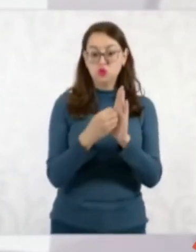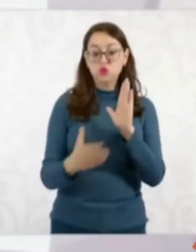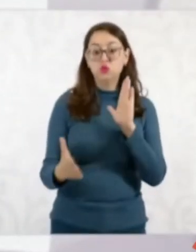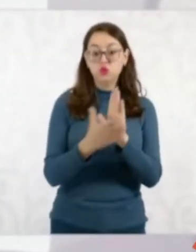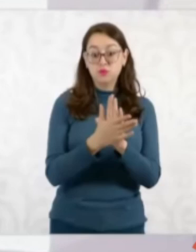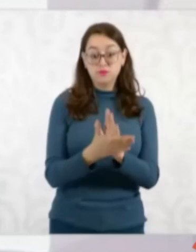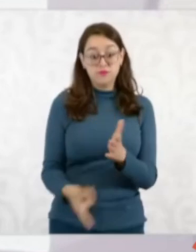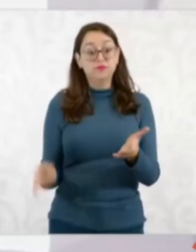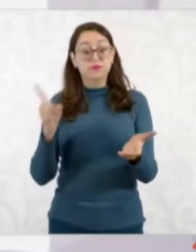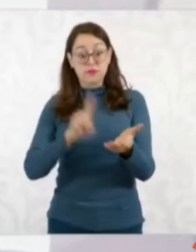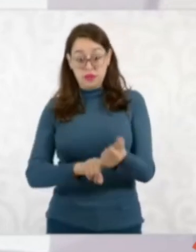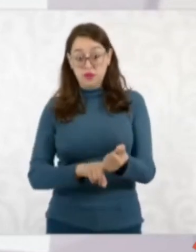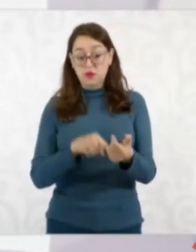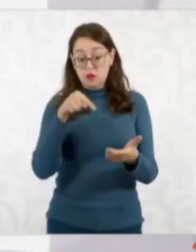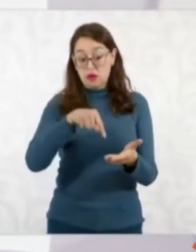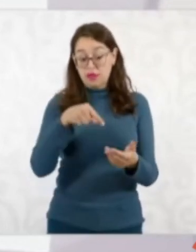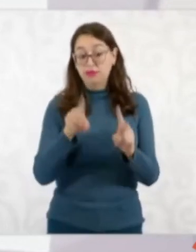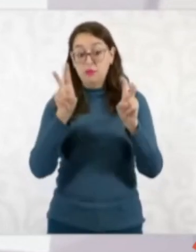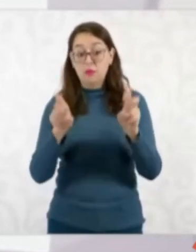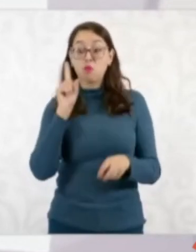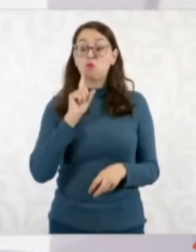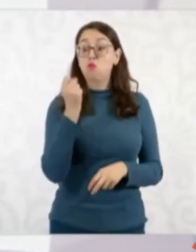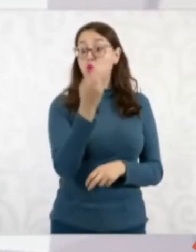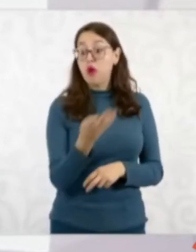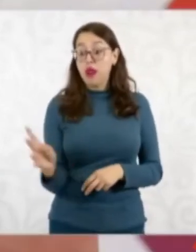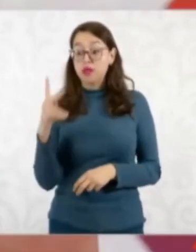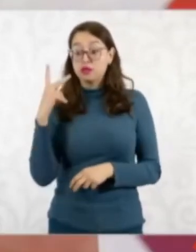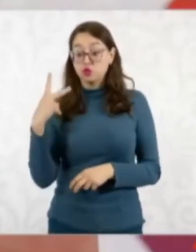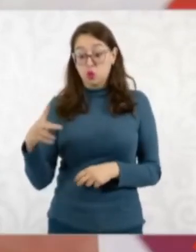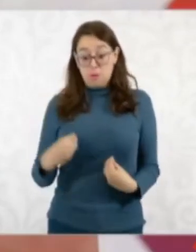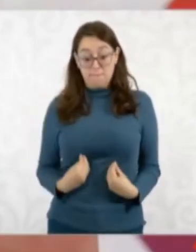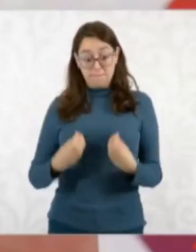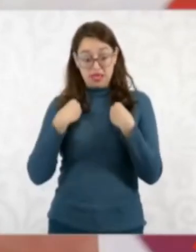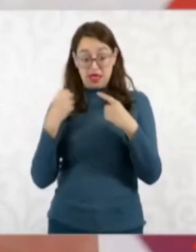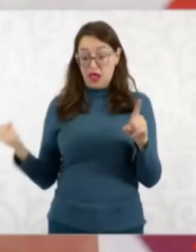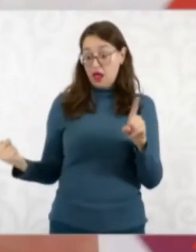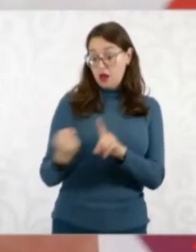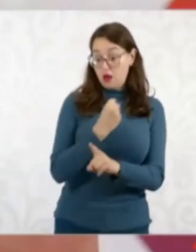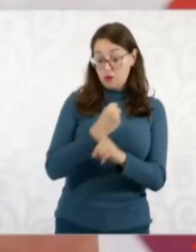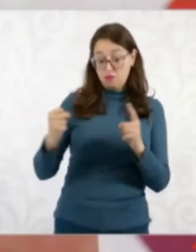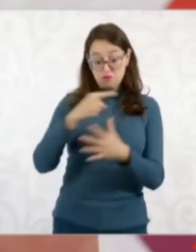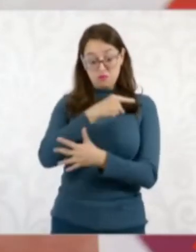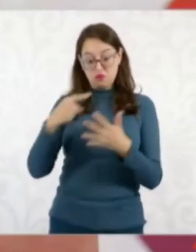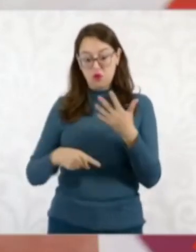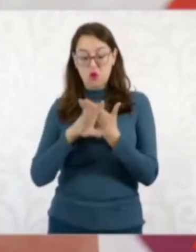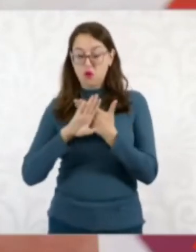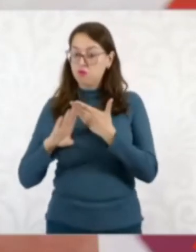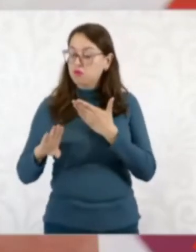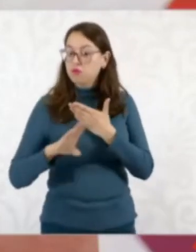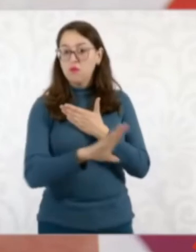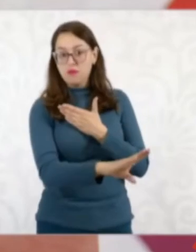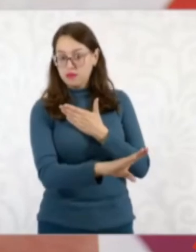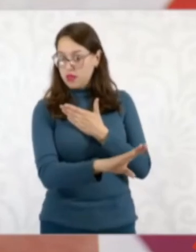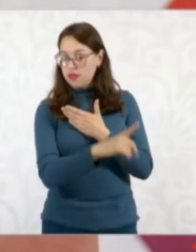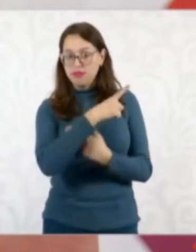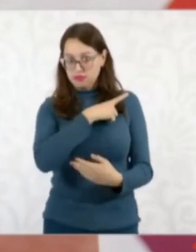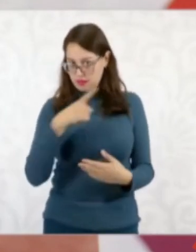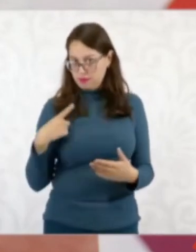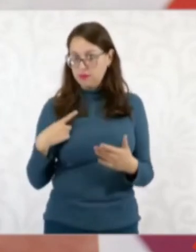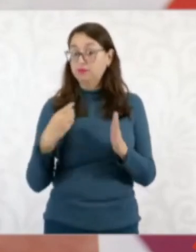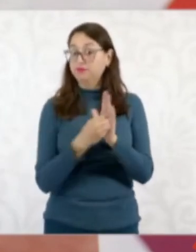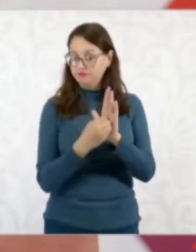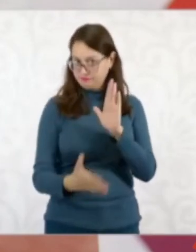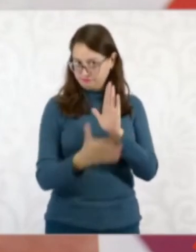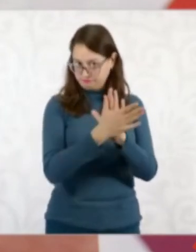vida libre de violencia, y establecimos que a trabajo igual, salario igual, que no debe